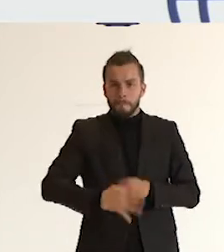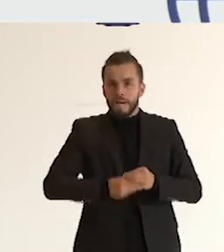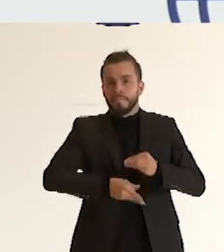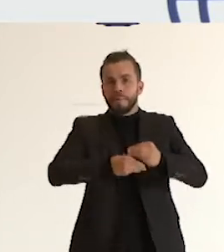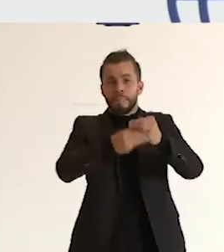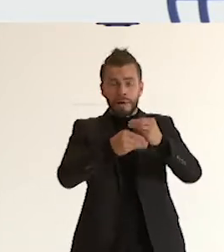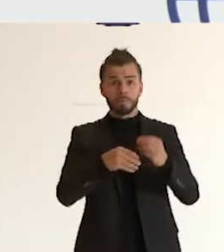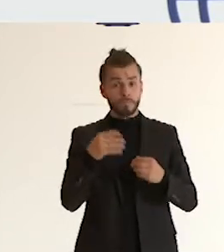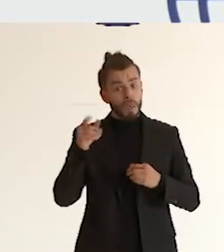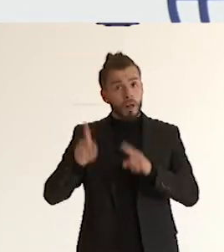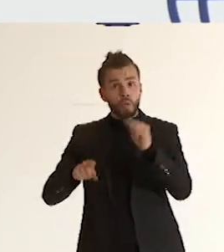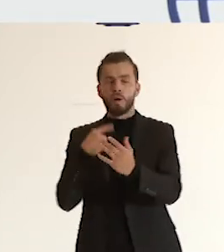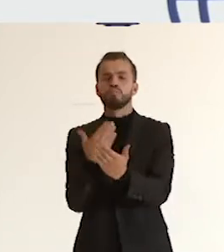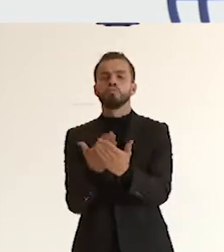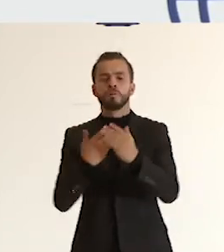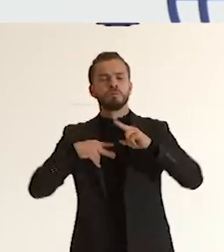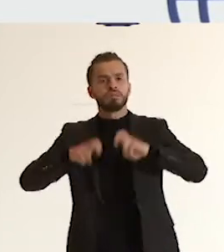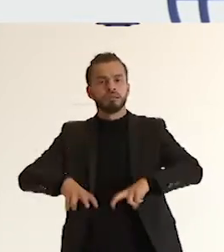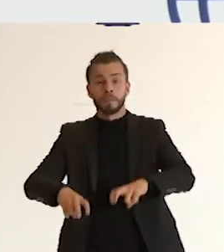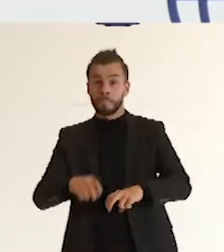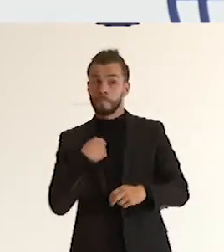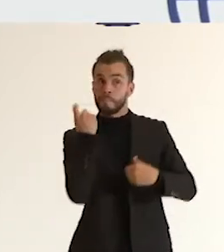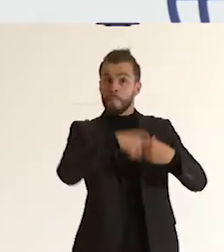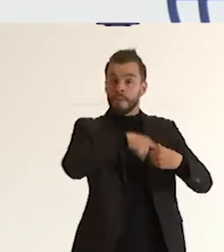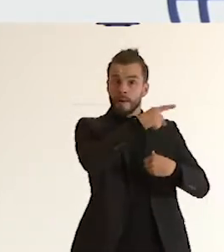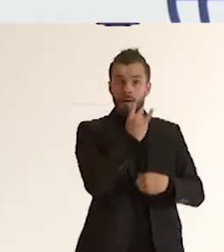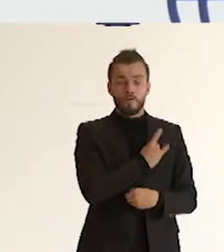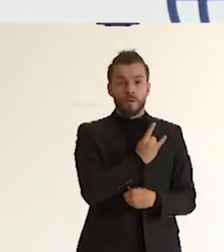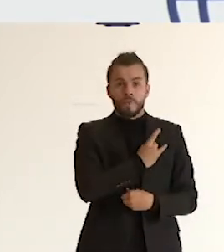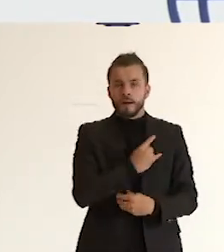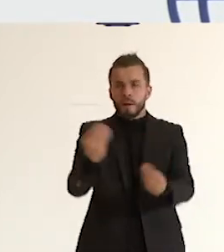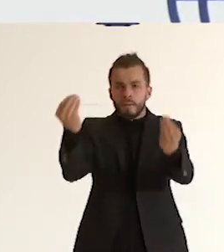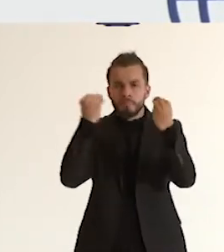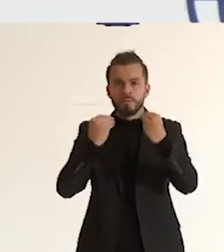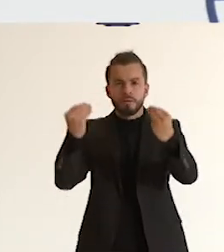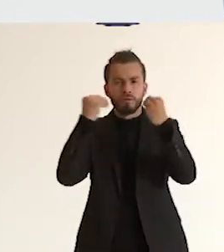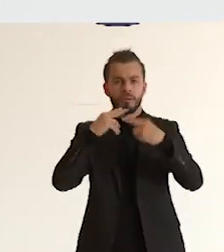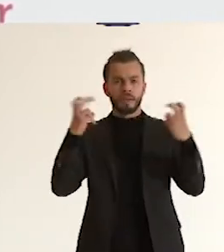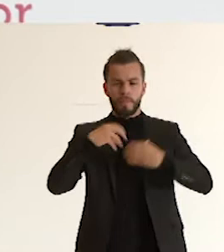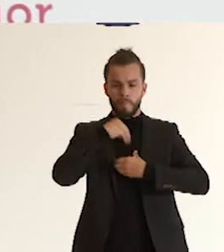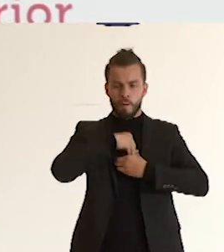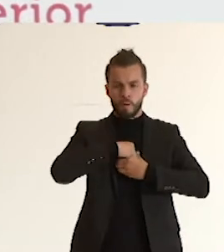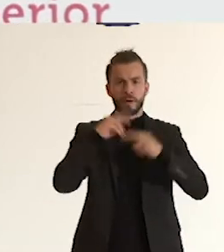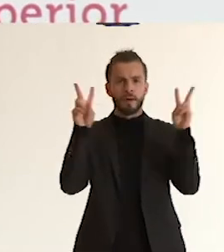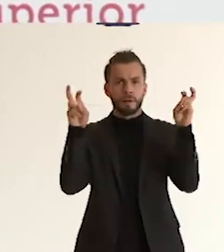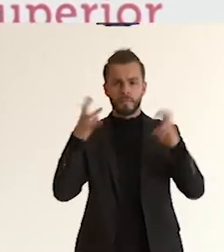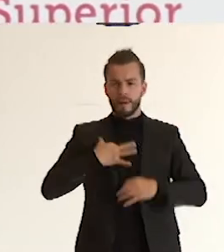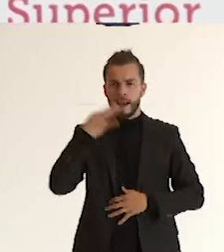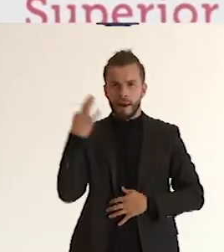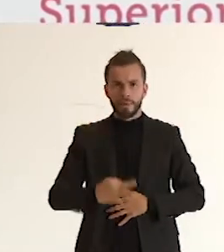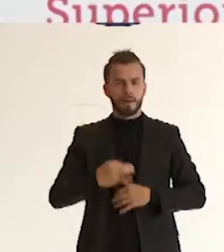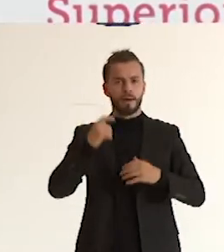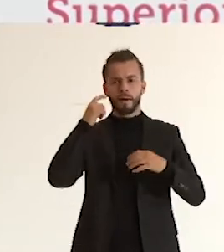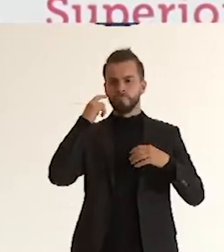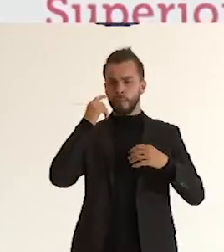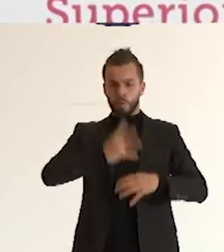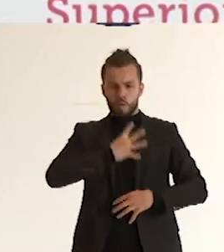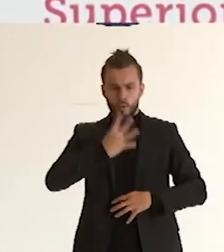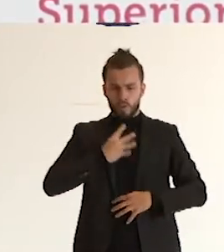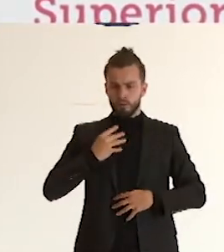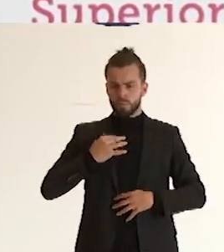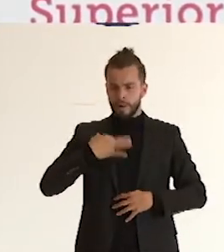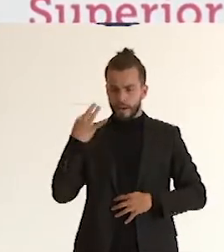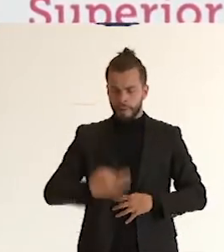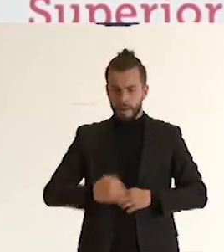son unos años muy valiosos en términos de la formación moral y el desarrollo ético y de las competencias éticas de los estudiantes